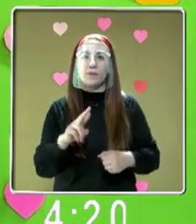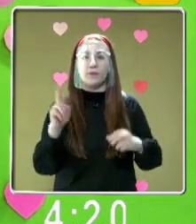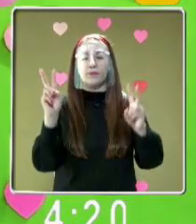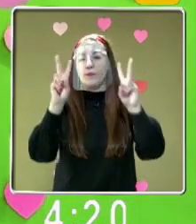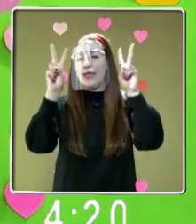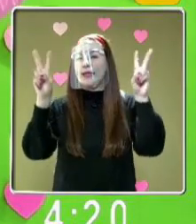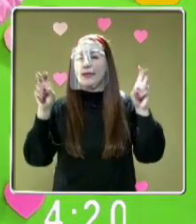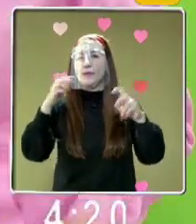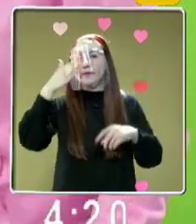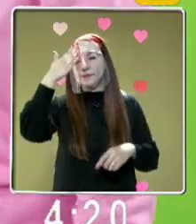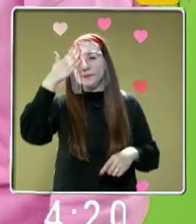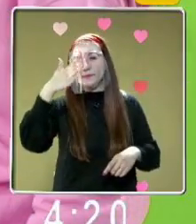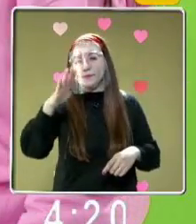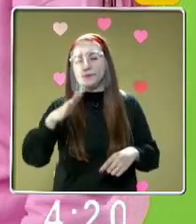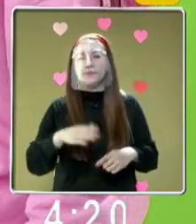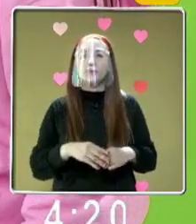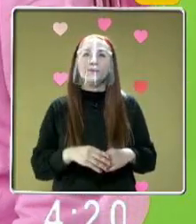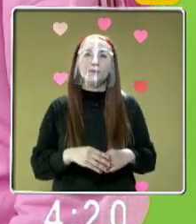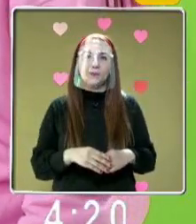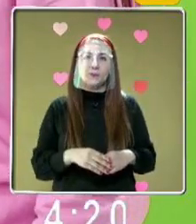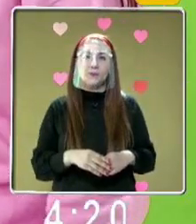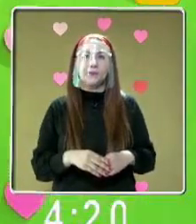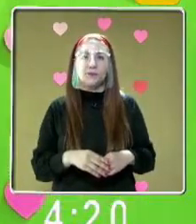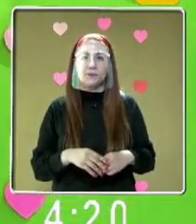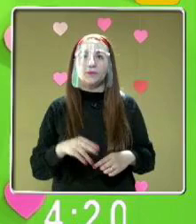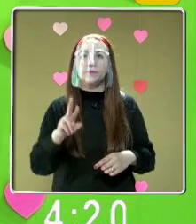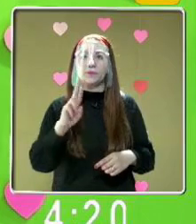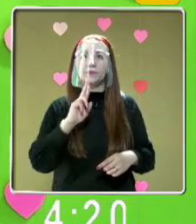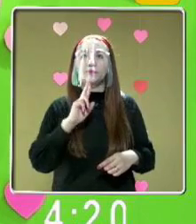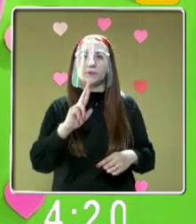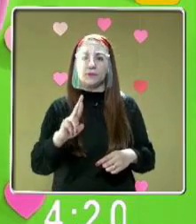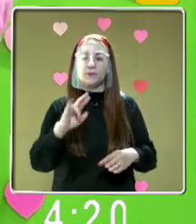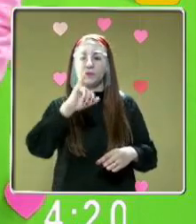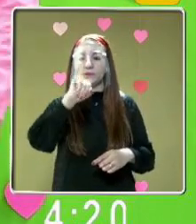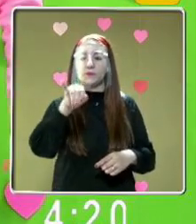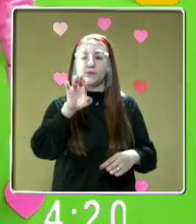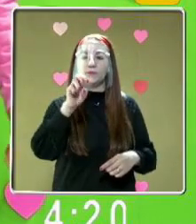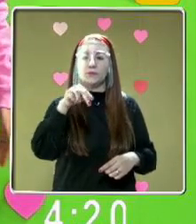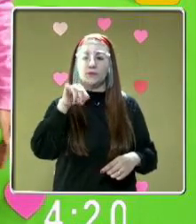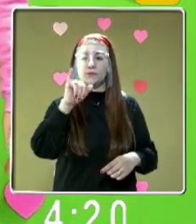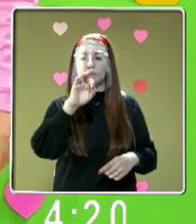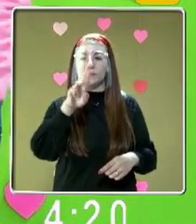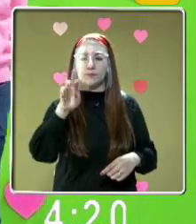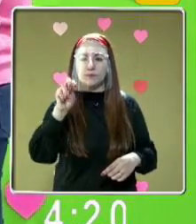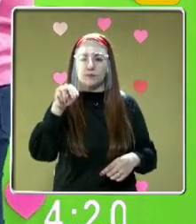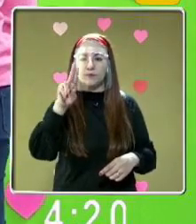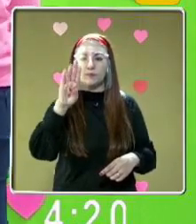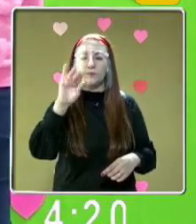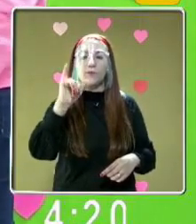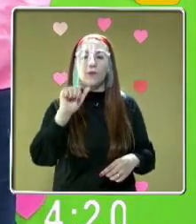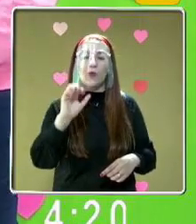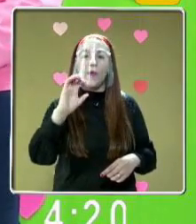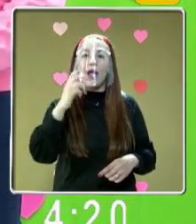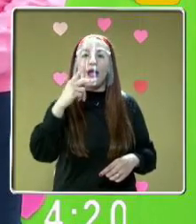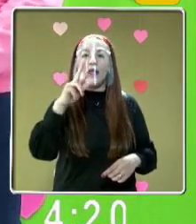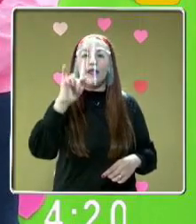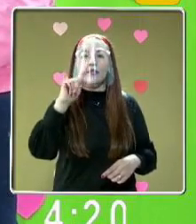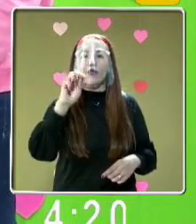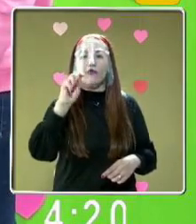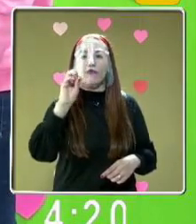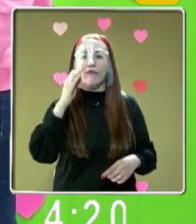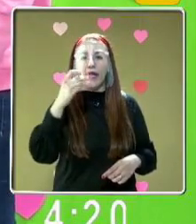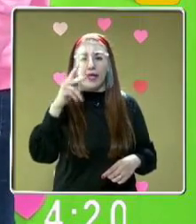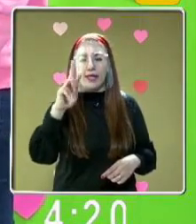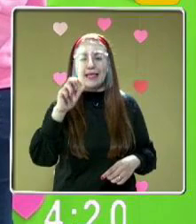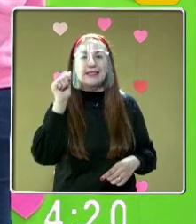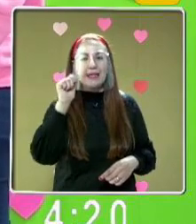maestra, como que dele al siguiente situación. Así es, tenemos a Jennifer, a Nubia, a Sofía, uh-huh, a Christopher, a Ashley, ¿no? Y